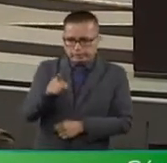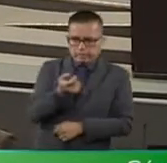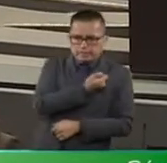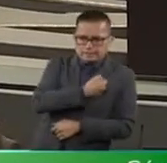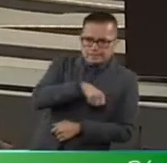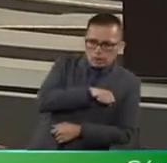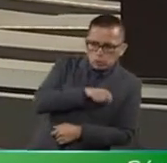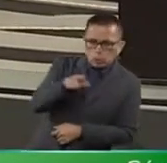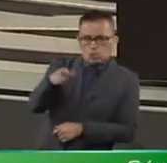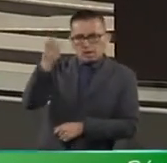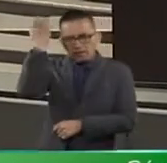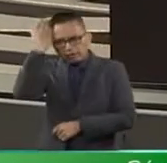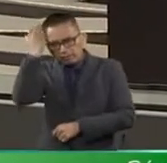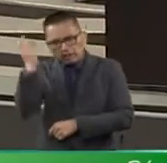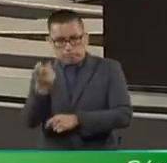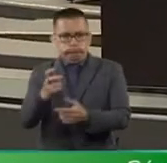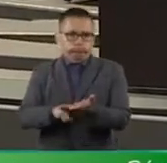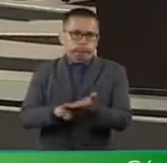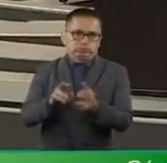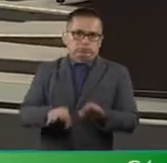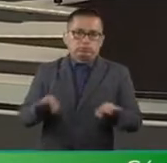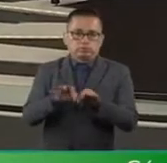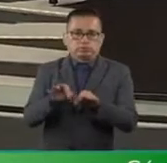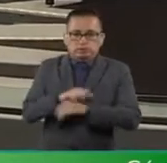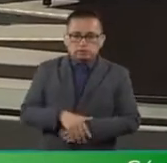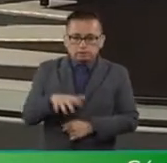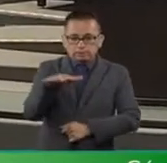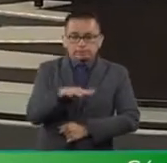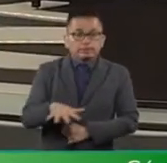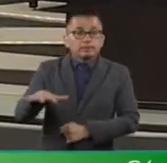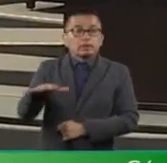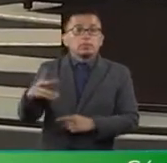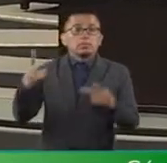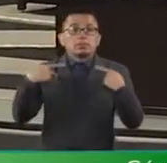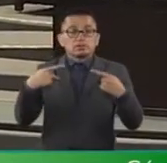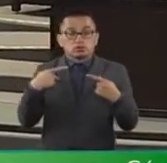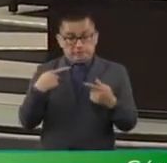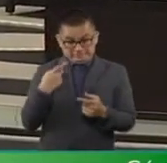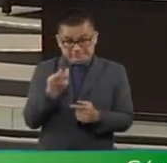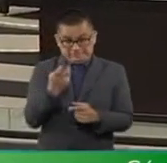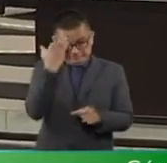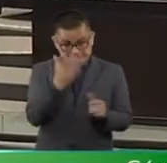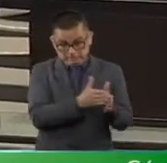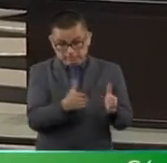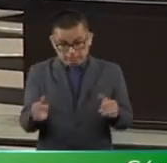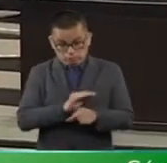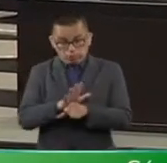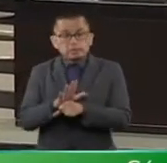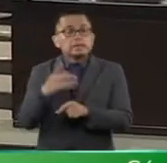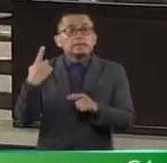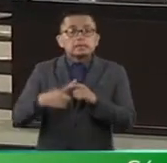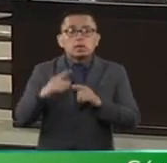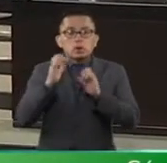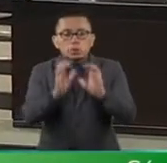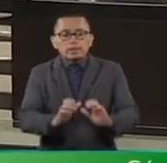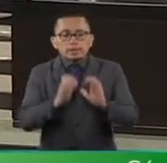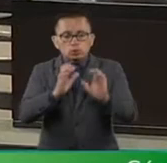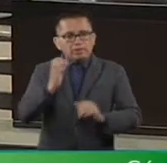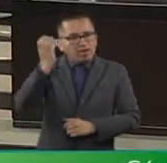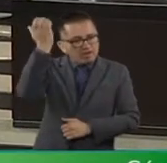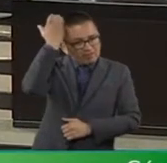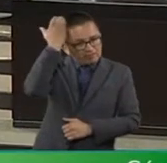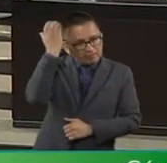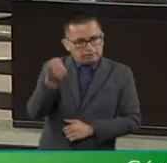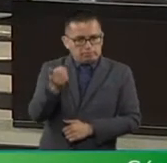enfermeras, 75% del personal que nos cuidó en esa pandemia eran mujeres